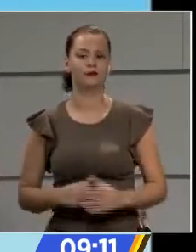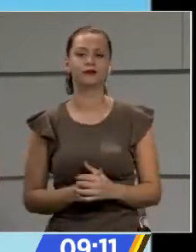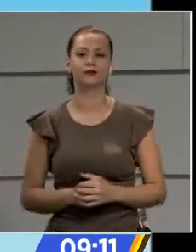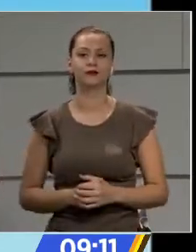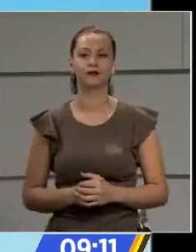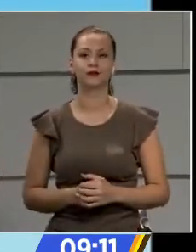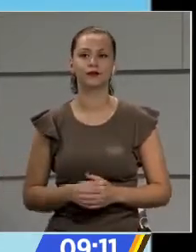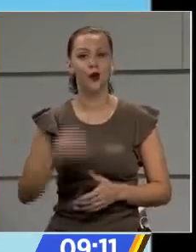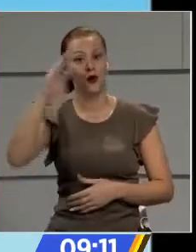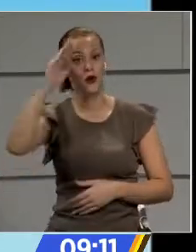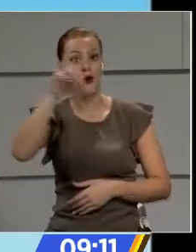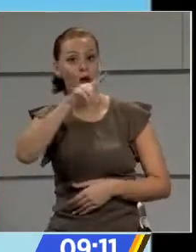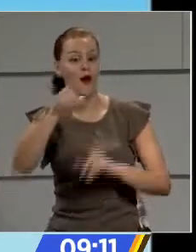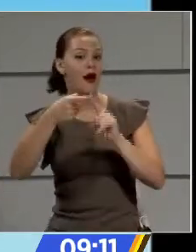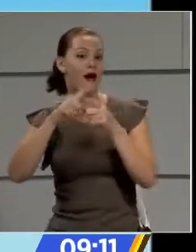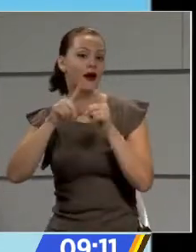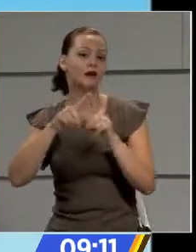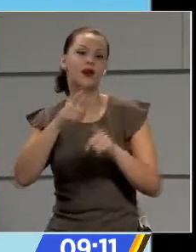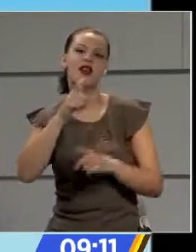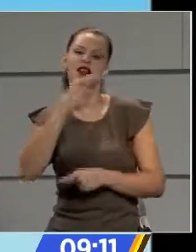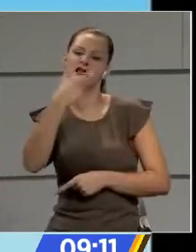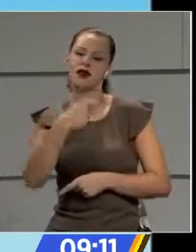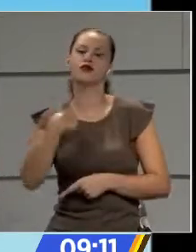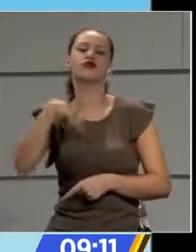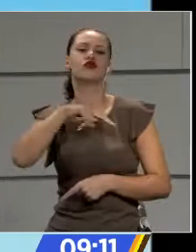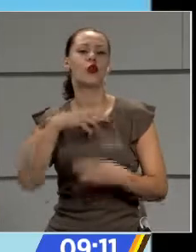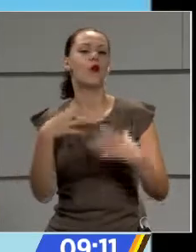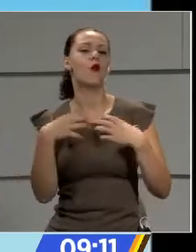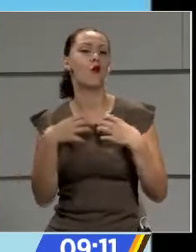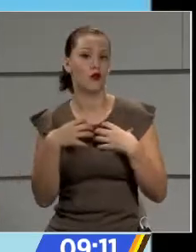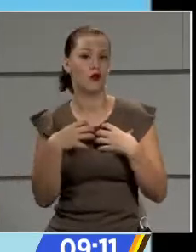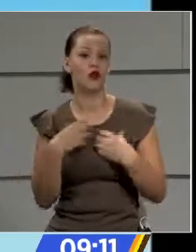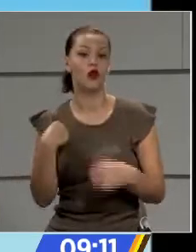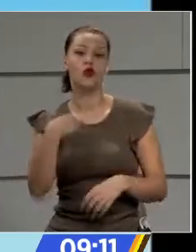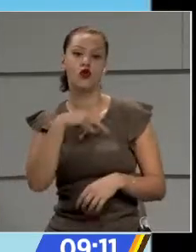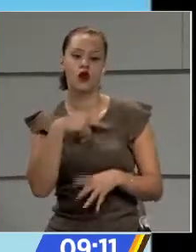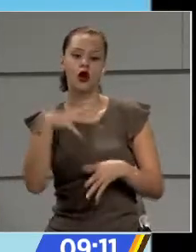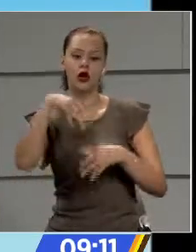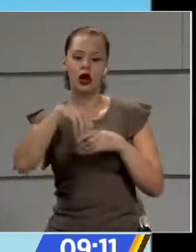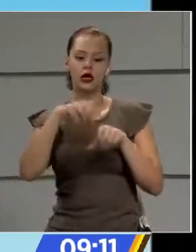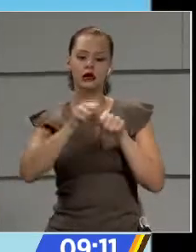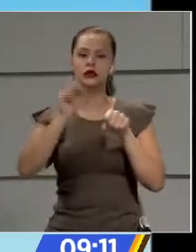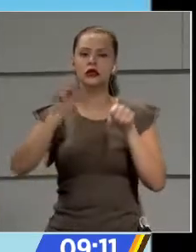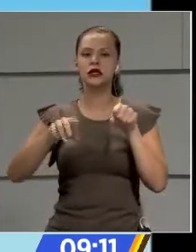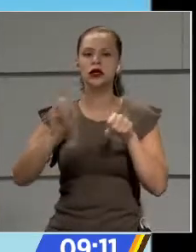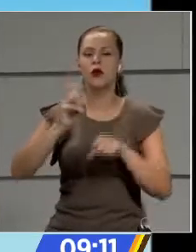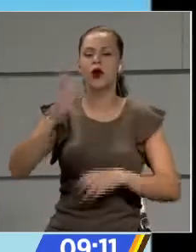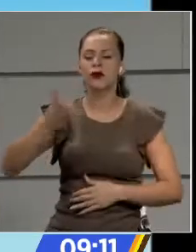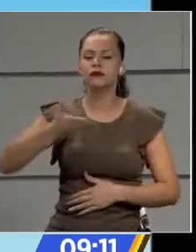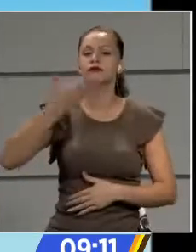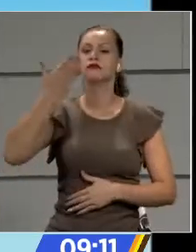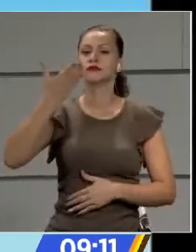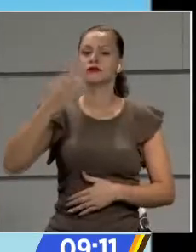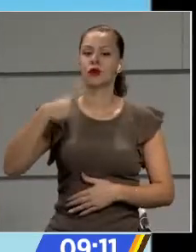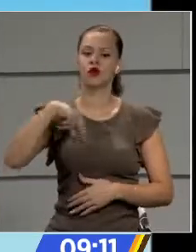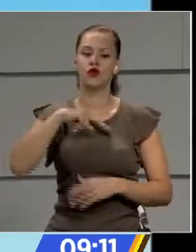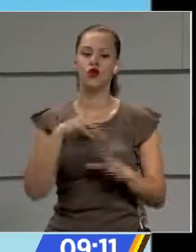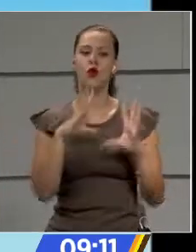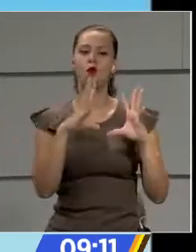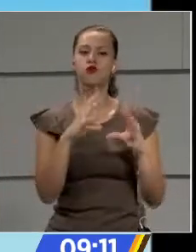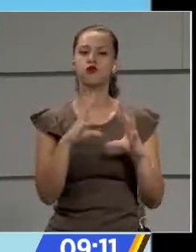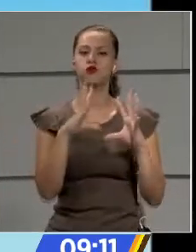¿Qué tal, amigos? Somos los pulmones. Somos parte del sistema respiratorio. Somos